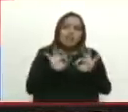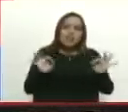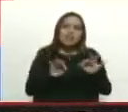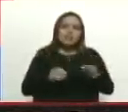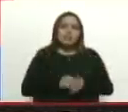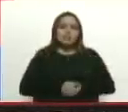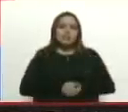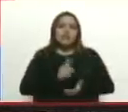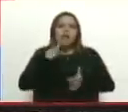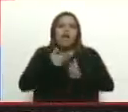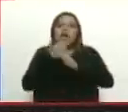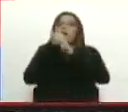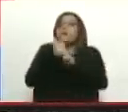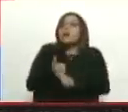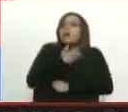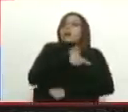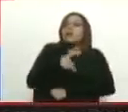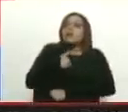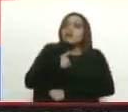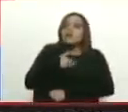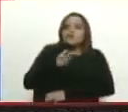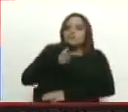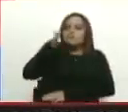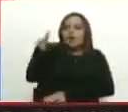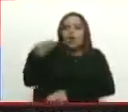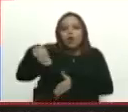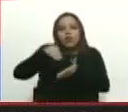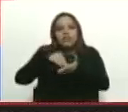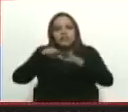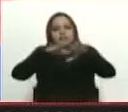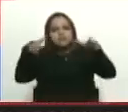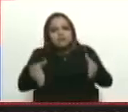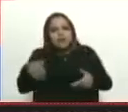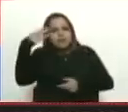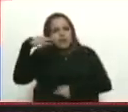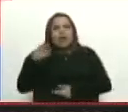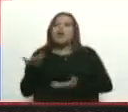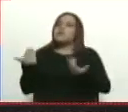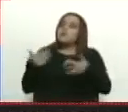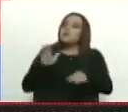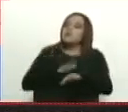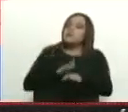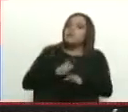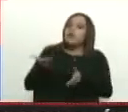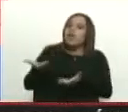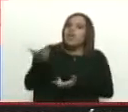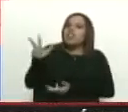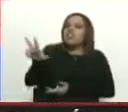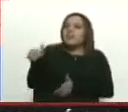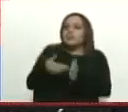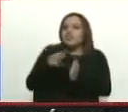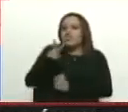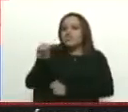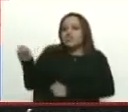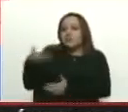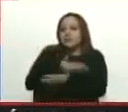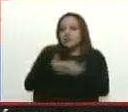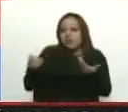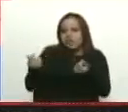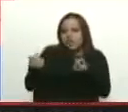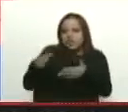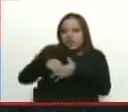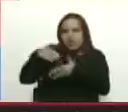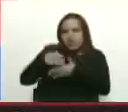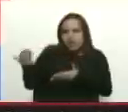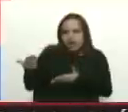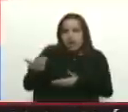Entonces esperan que nosotros regresemos a México. ¿Y dónde están los 3.200 millones? No, ya dijeron que sí. Dijeron que